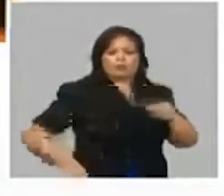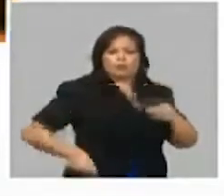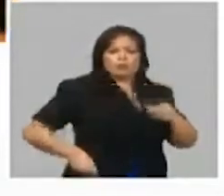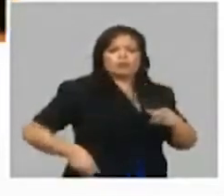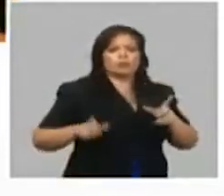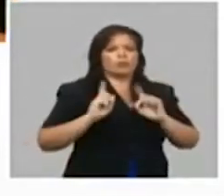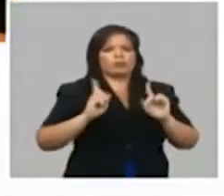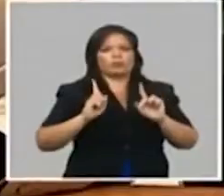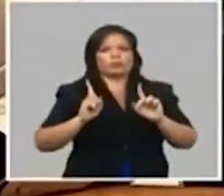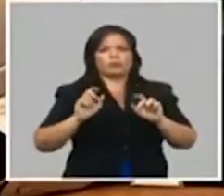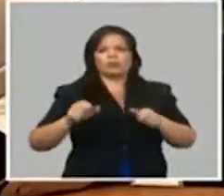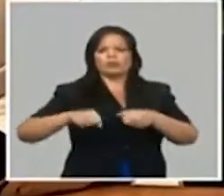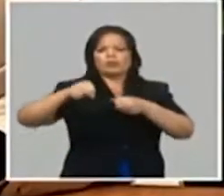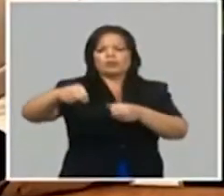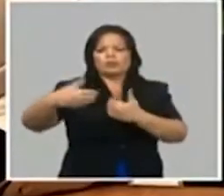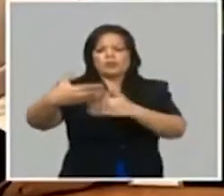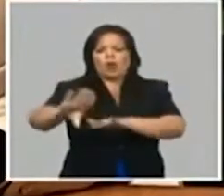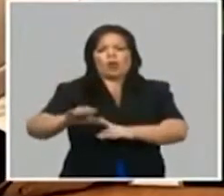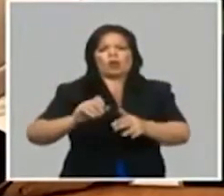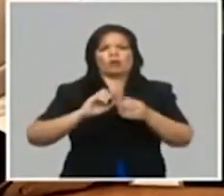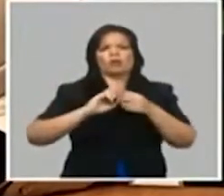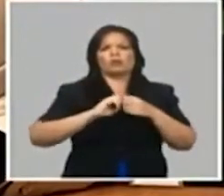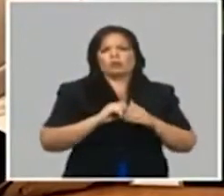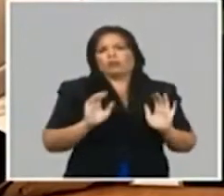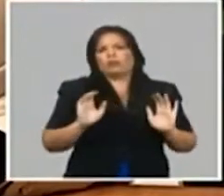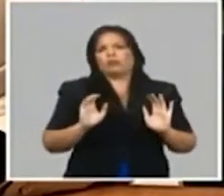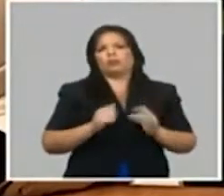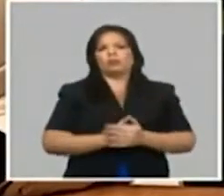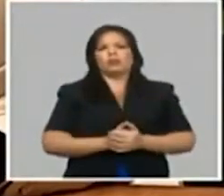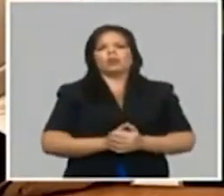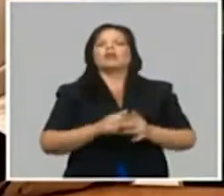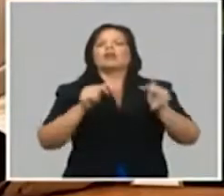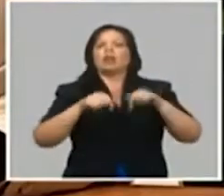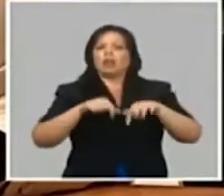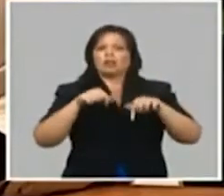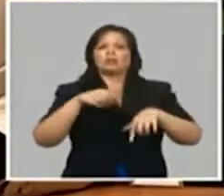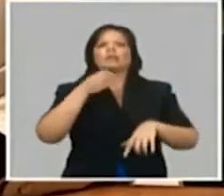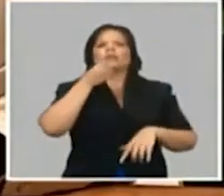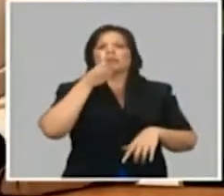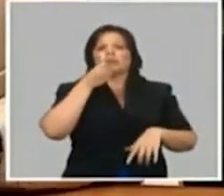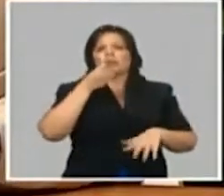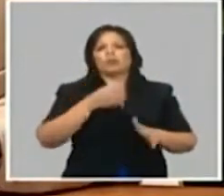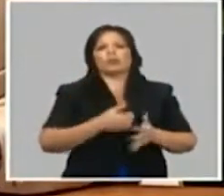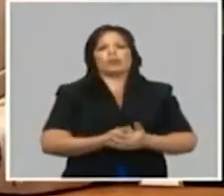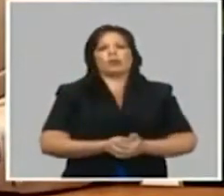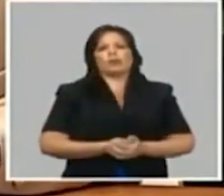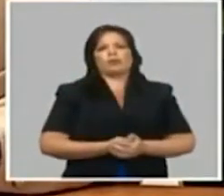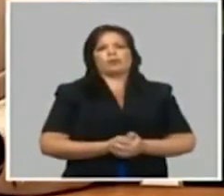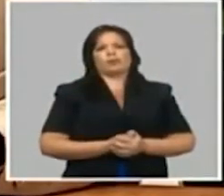agencia en distintos países, se despacha aquí en Cuba por la agencia que están.